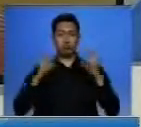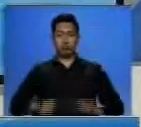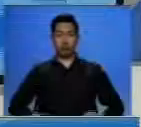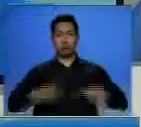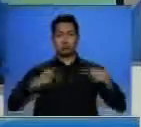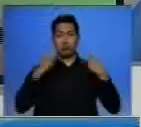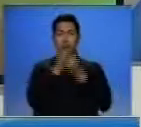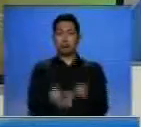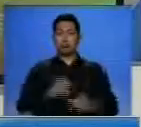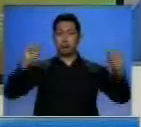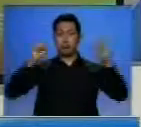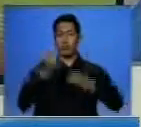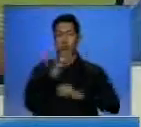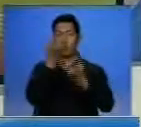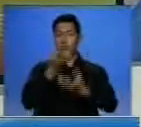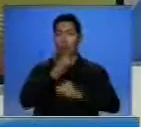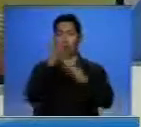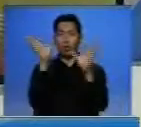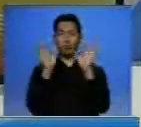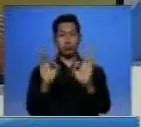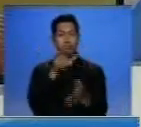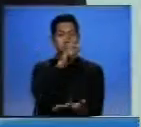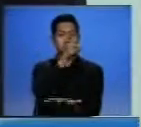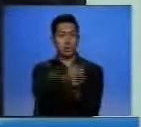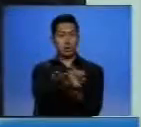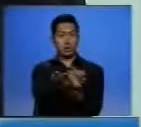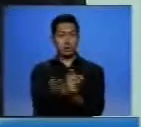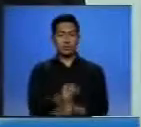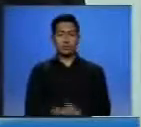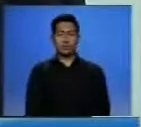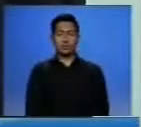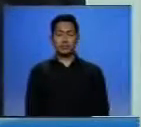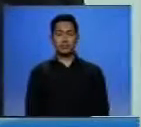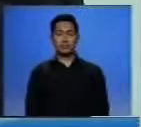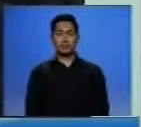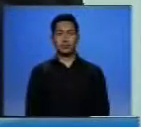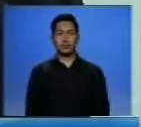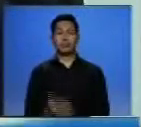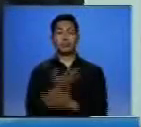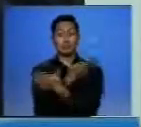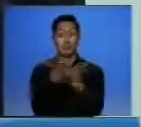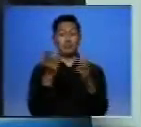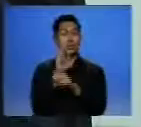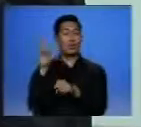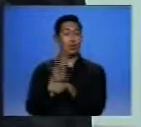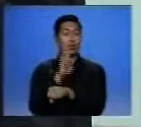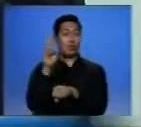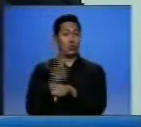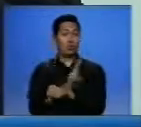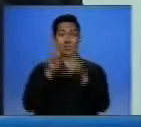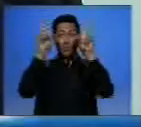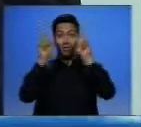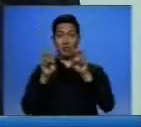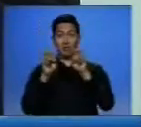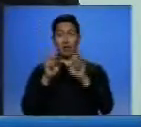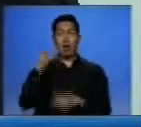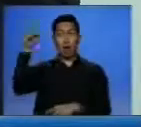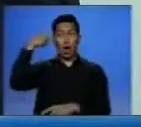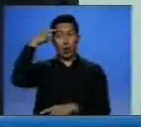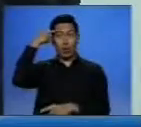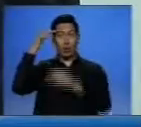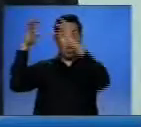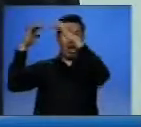la información que recibe la población. Que están utilizando el tema del decreto del estado de